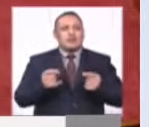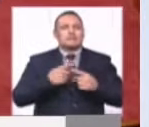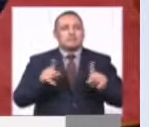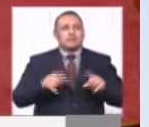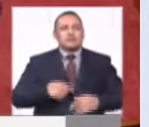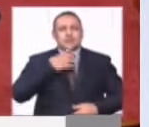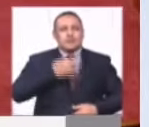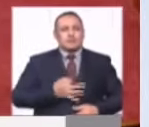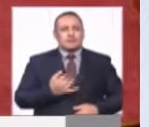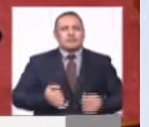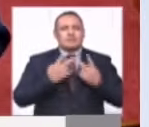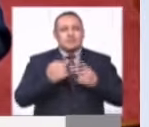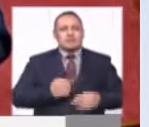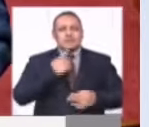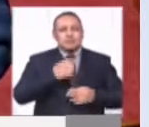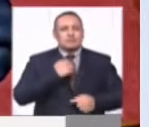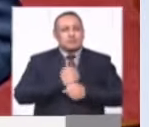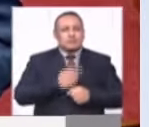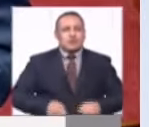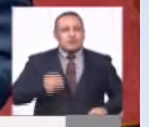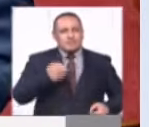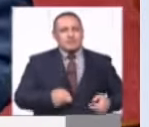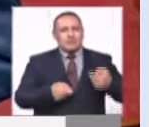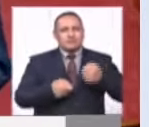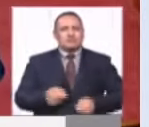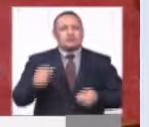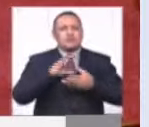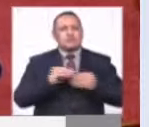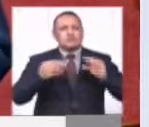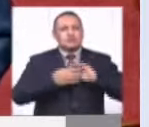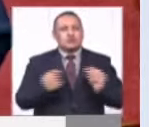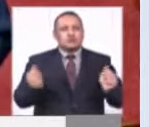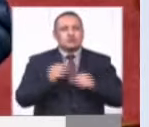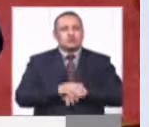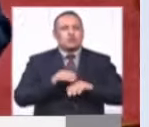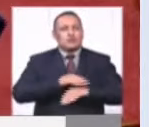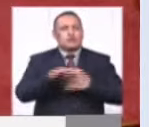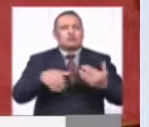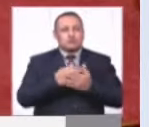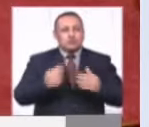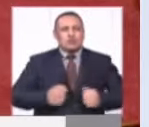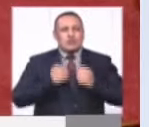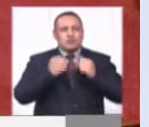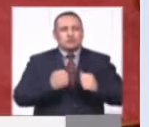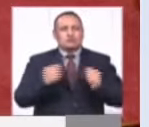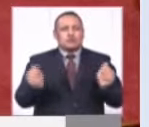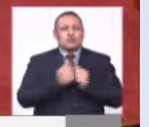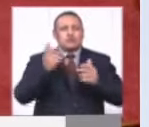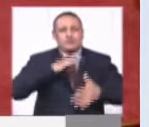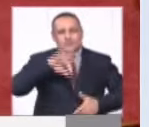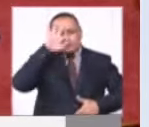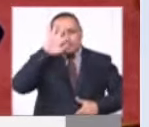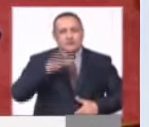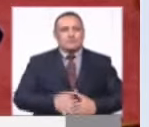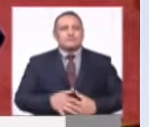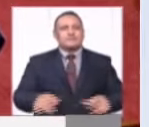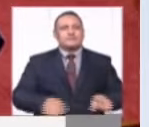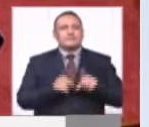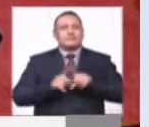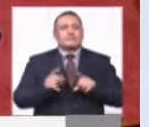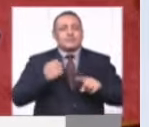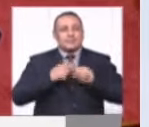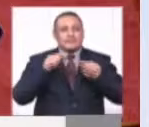duda, estamos haciendo inversiones históricas con respecto a la lucha con esta enfermedad. Para